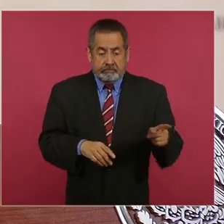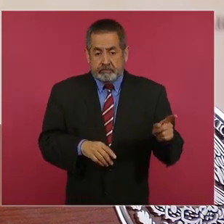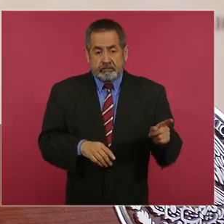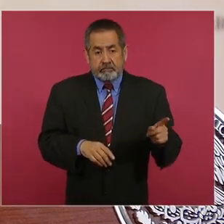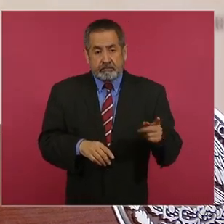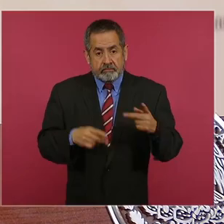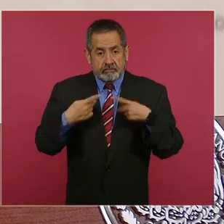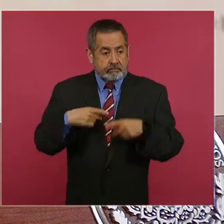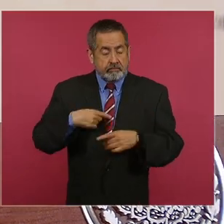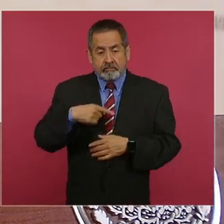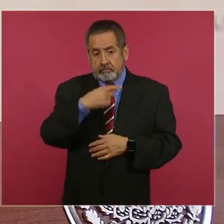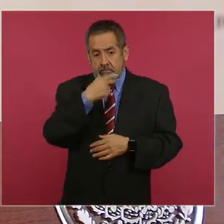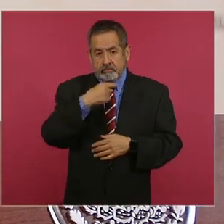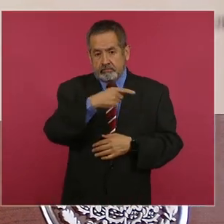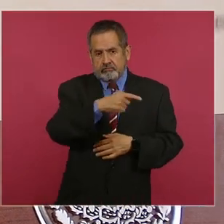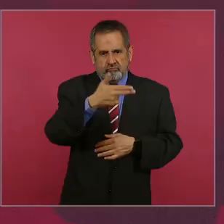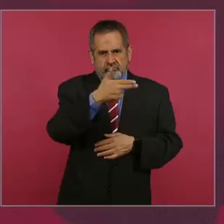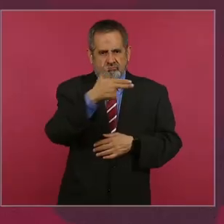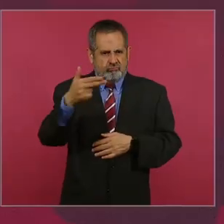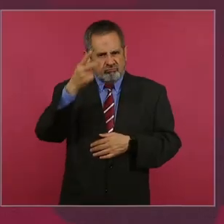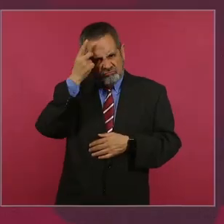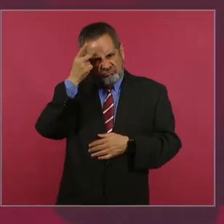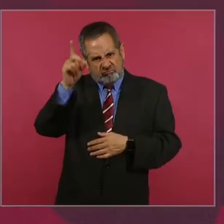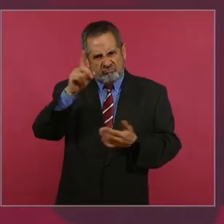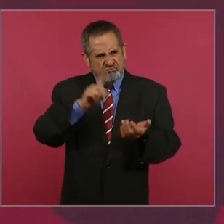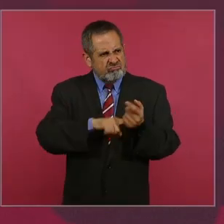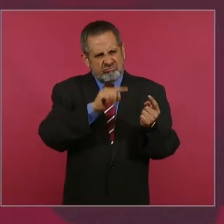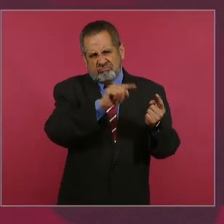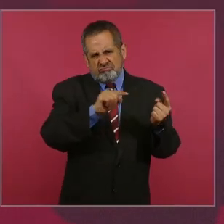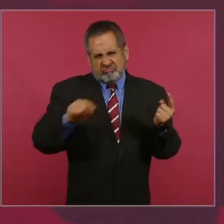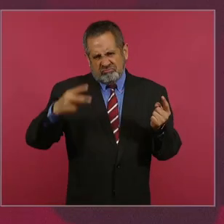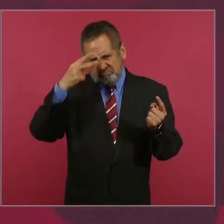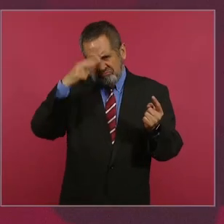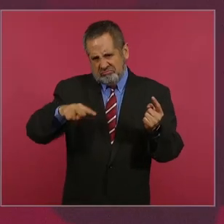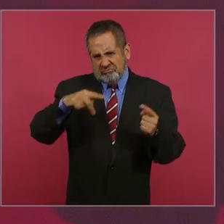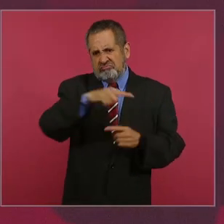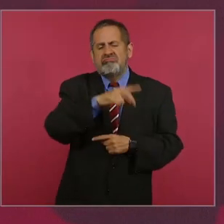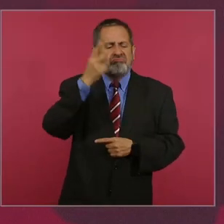hoteleros más importantes de México,